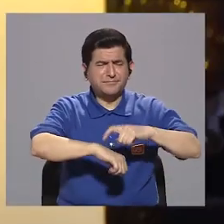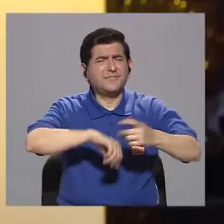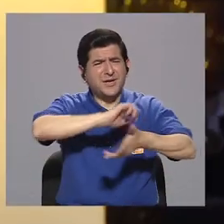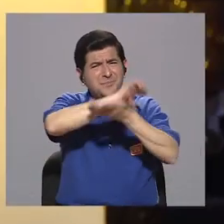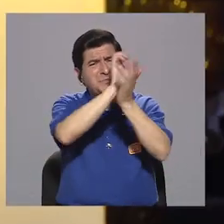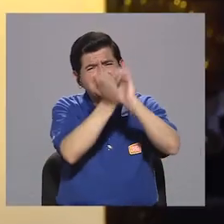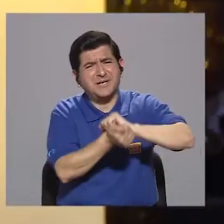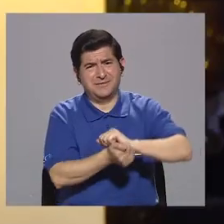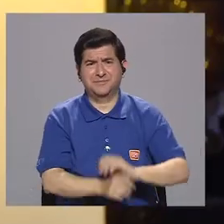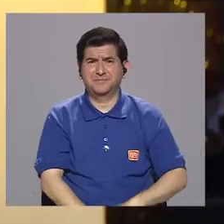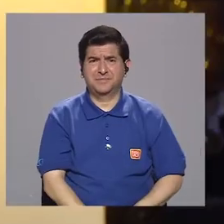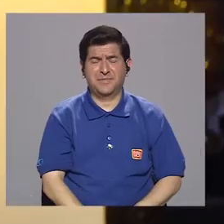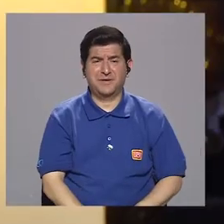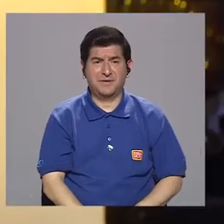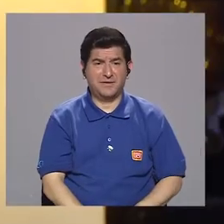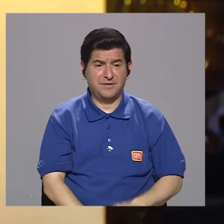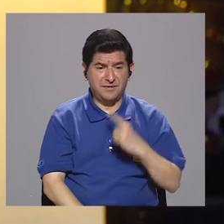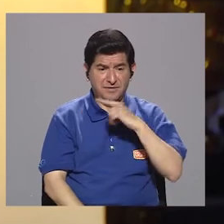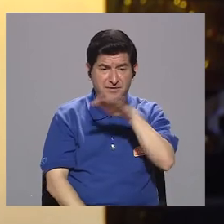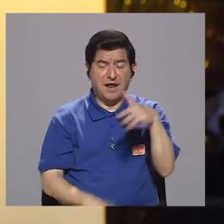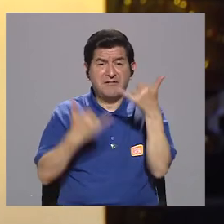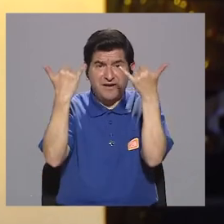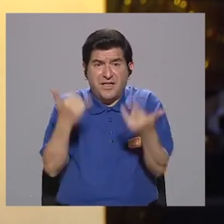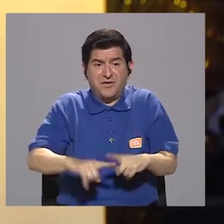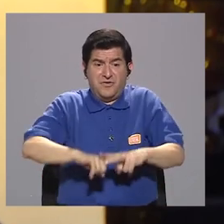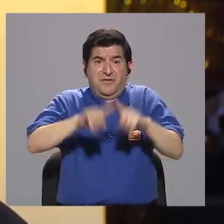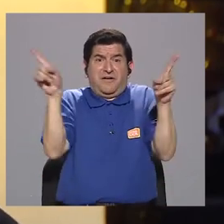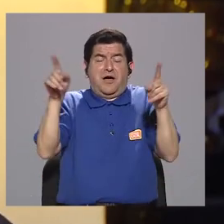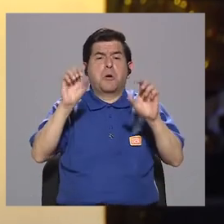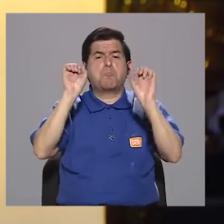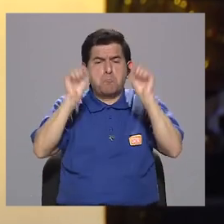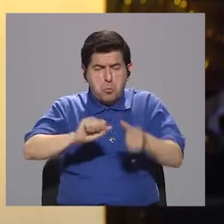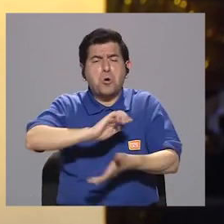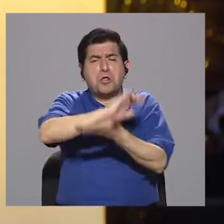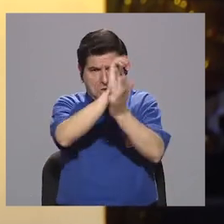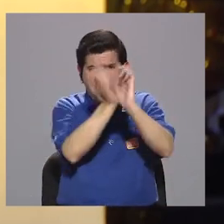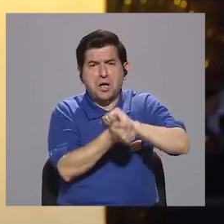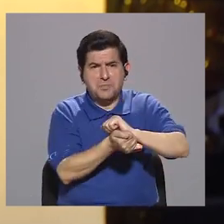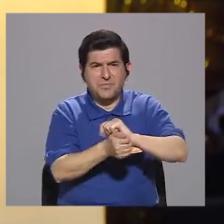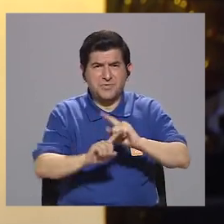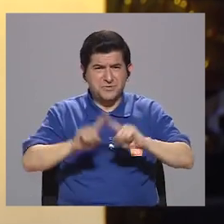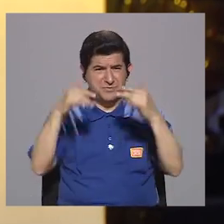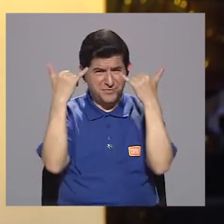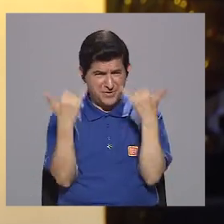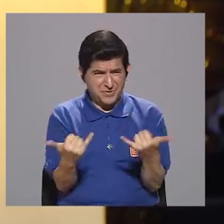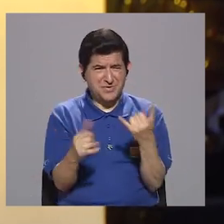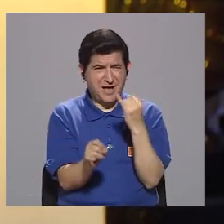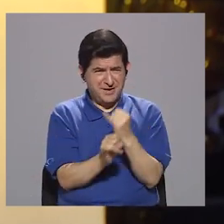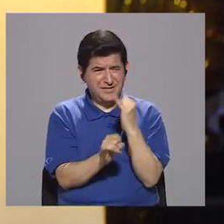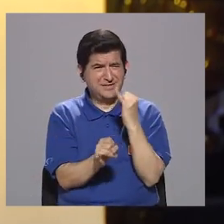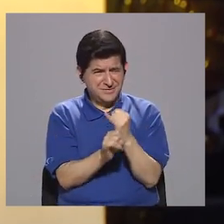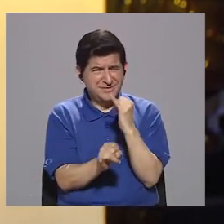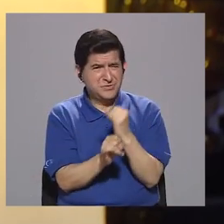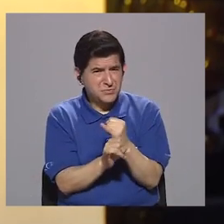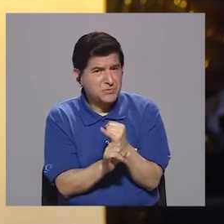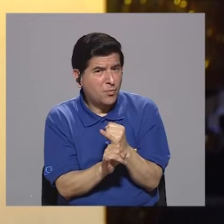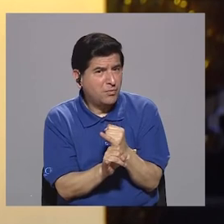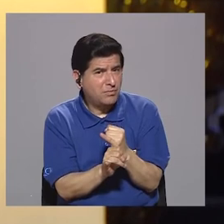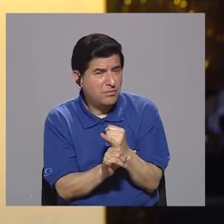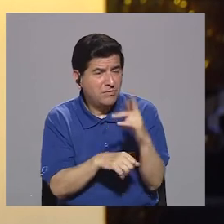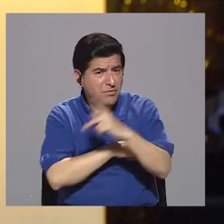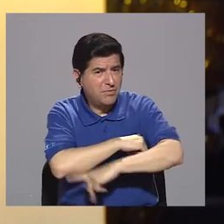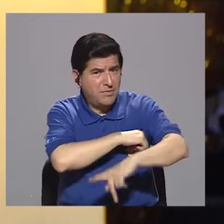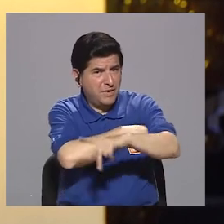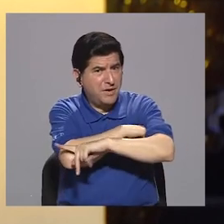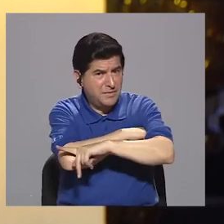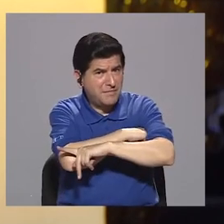cambian, es otra la realidad en este momento y todo. Puede haber cambios, pero ya como institucionalmente el